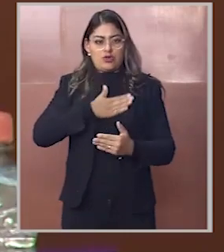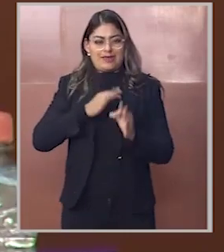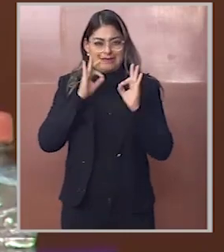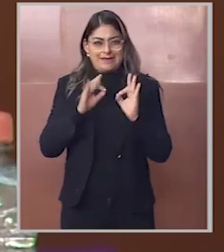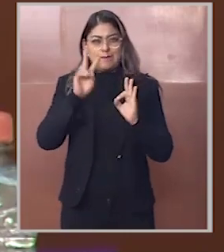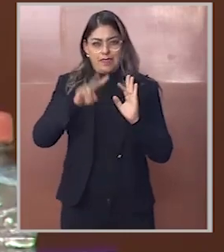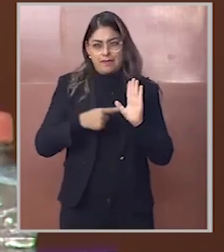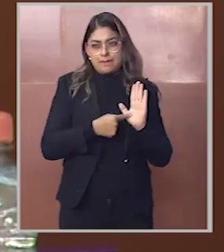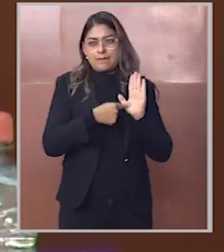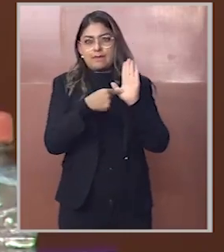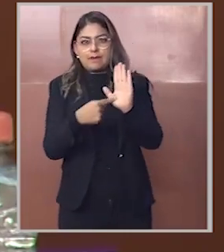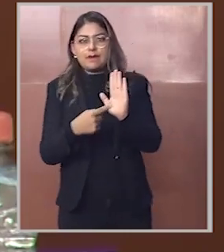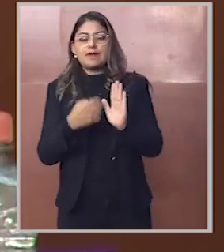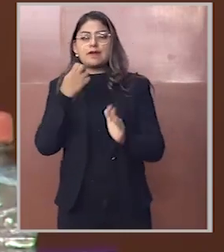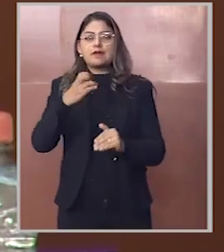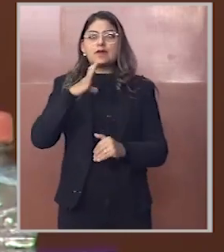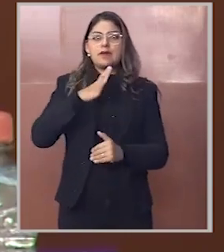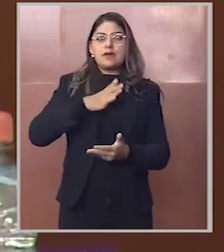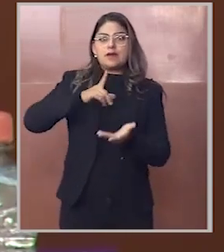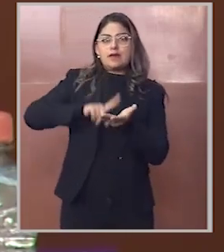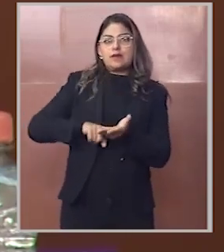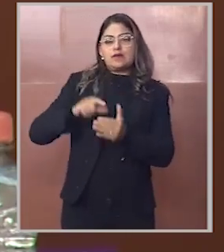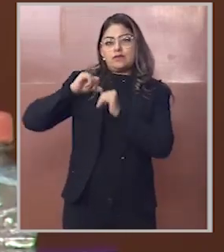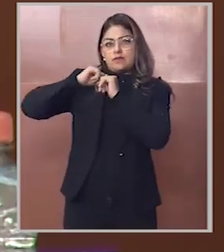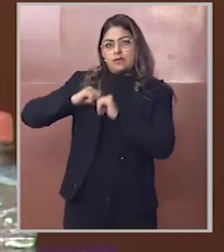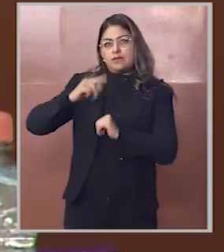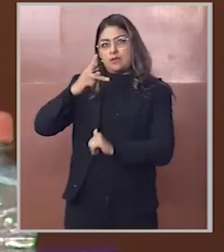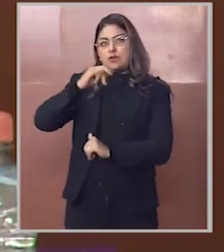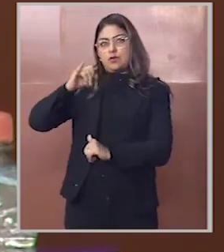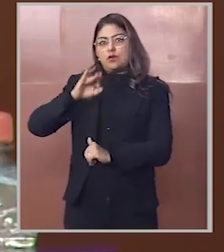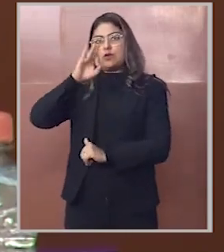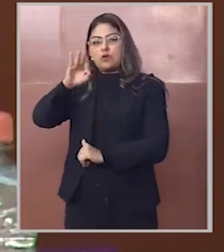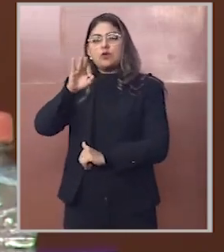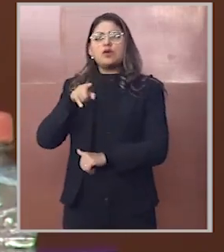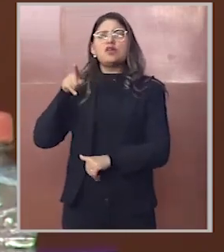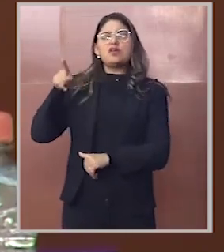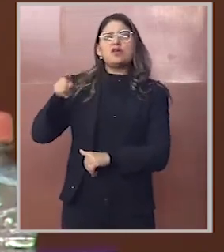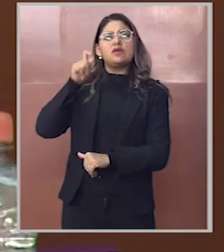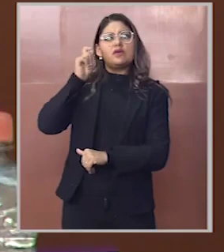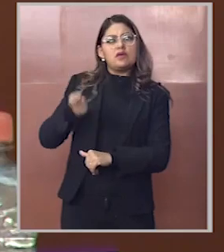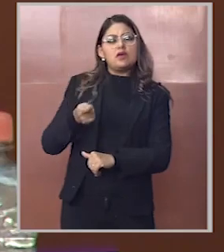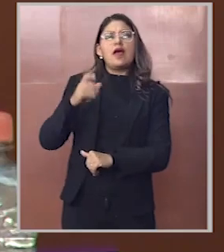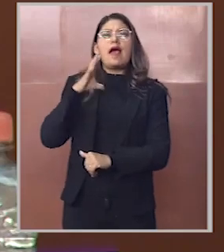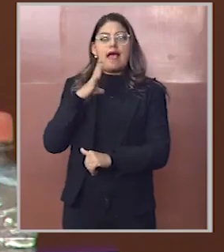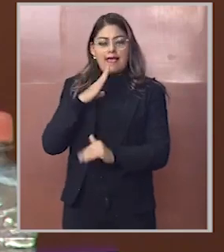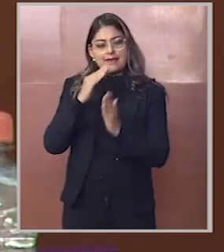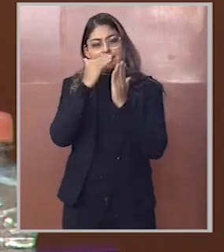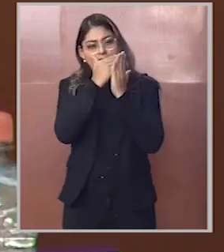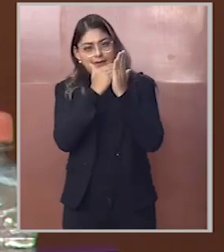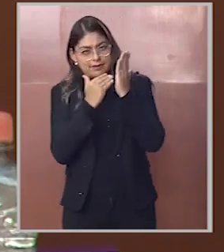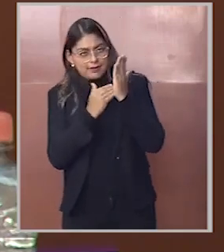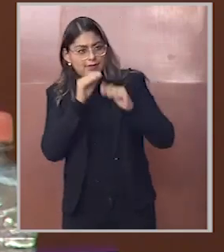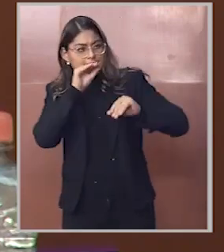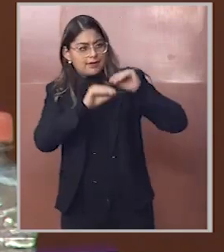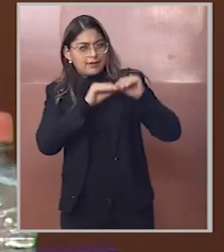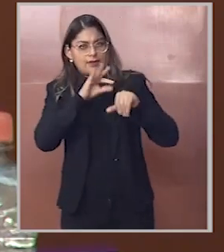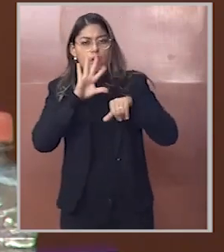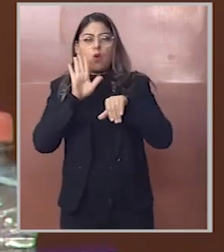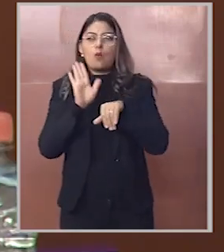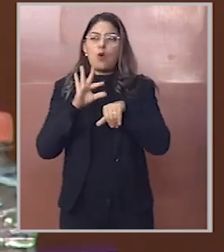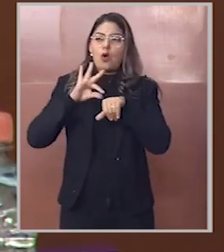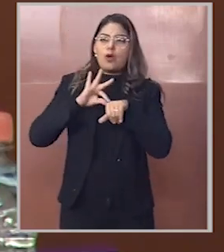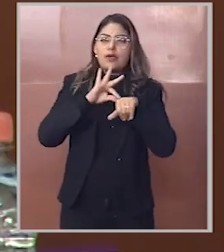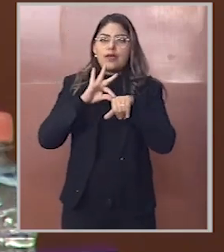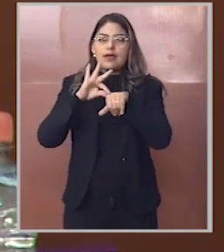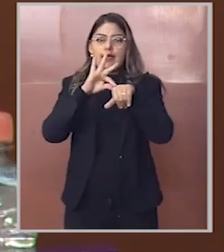que ha dado ahora el poder judicial de la federación bueno es lograr estas guías no a través eh de esta e de